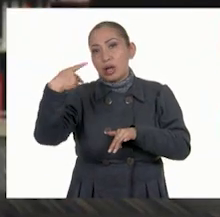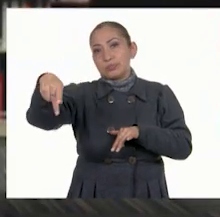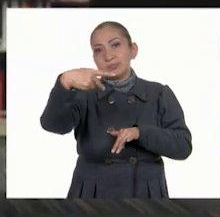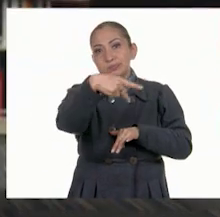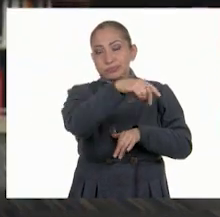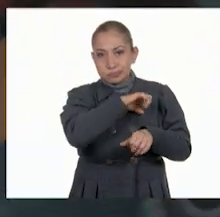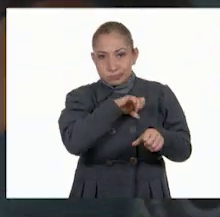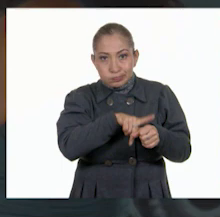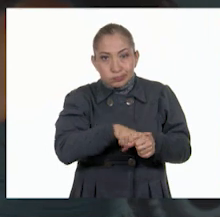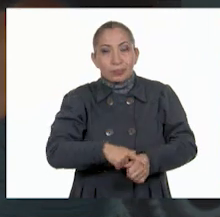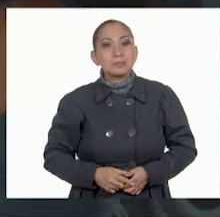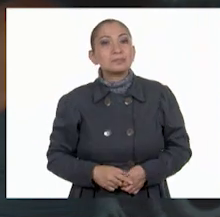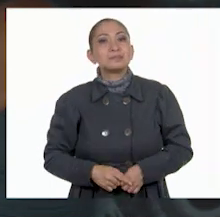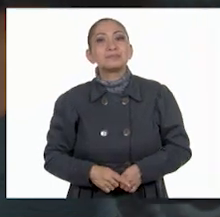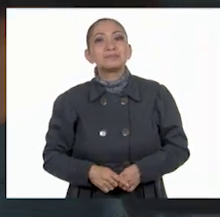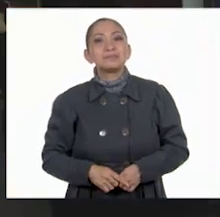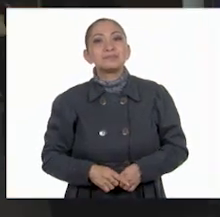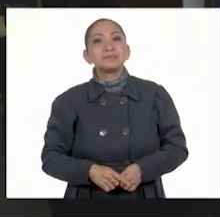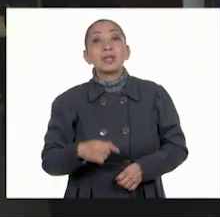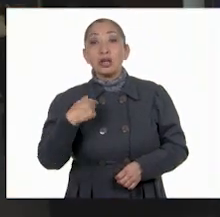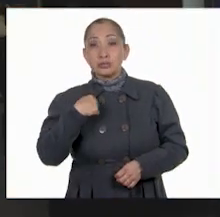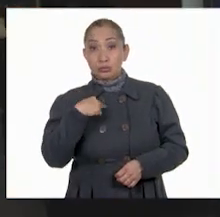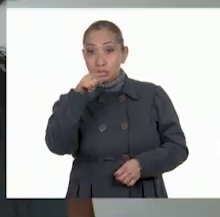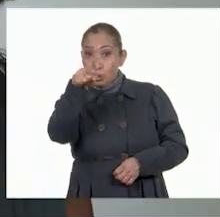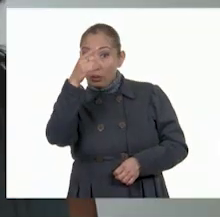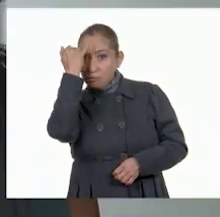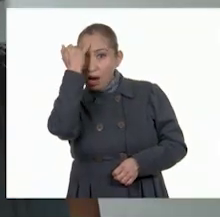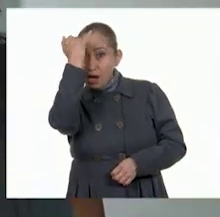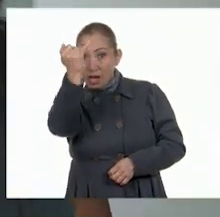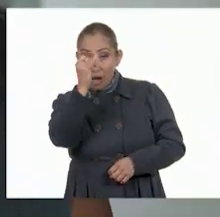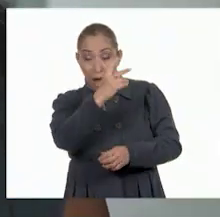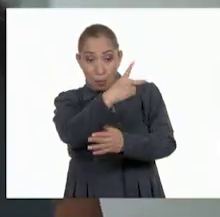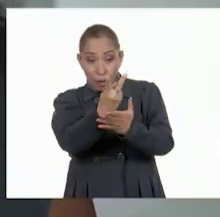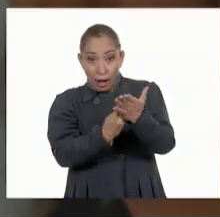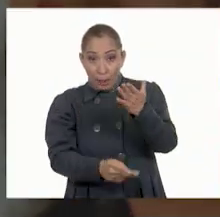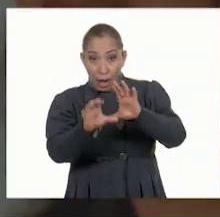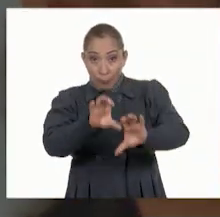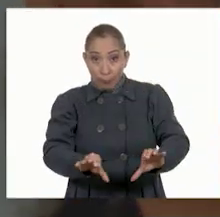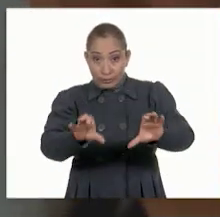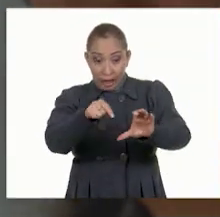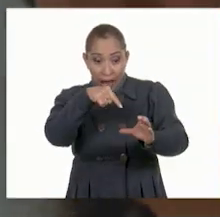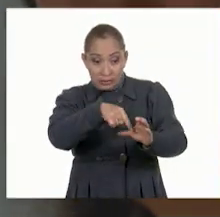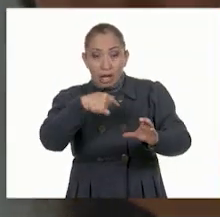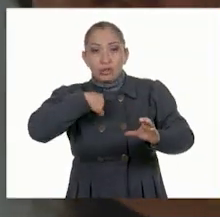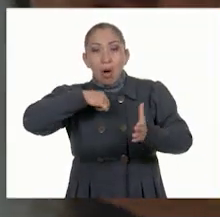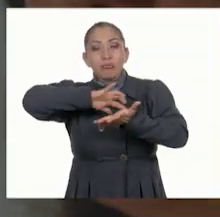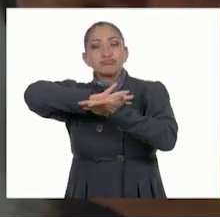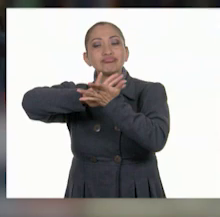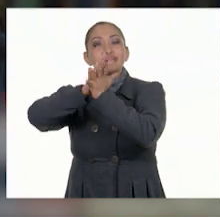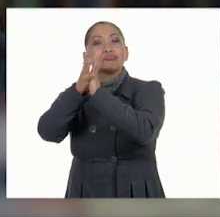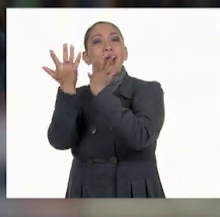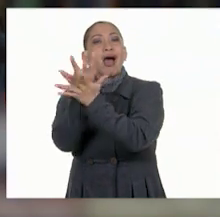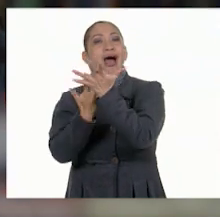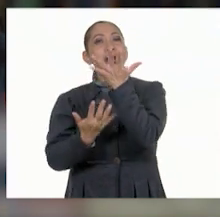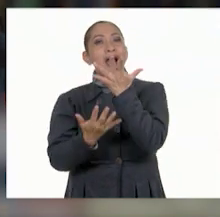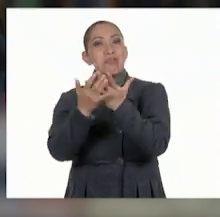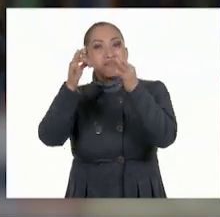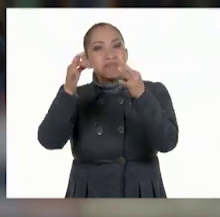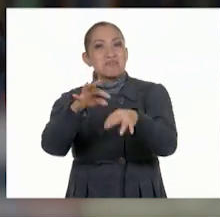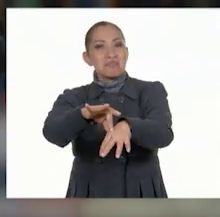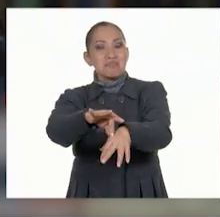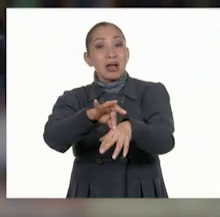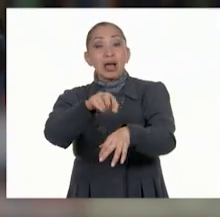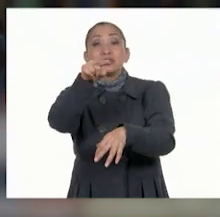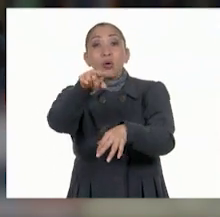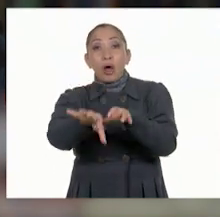necesidades específicas. Lo que tú imaginas que un software debería de hacer, yo lo hago realidad. En la vida encuentra lo